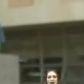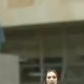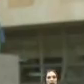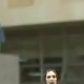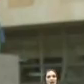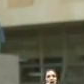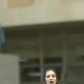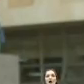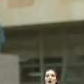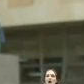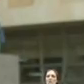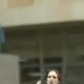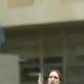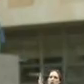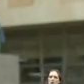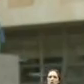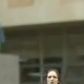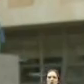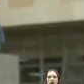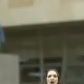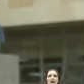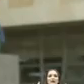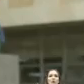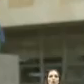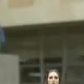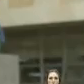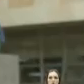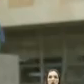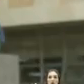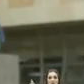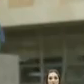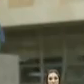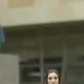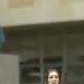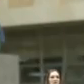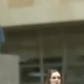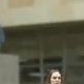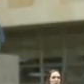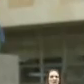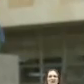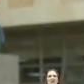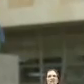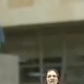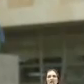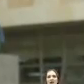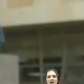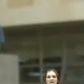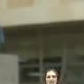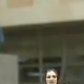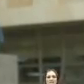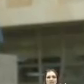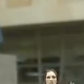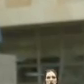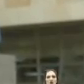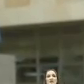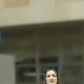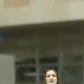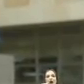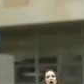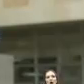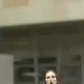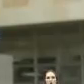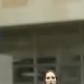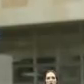Mayor de Bogotá, también con el exdefensor del pueblo, Carlos Negret, y con la representante del Alto Comisionado de los Derechos Humanos de